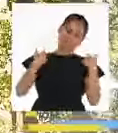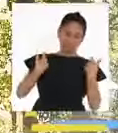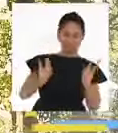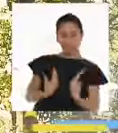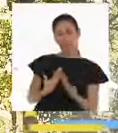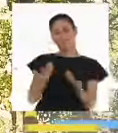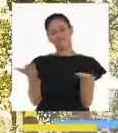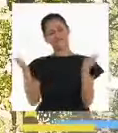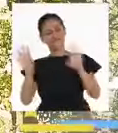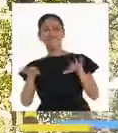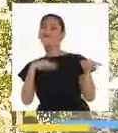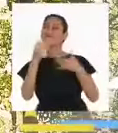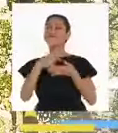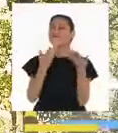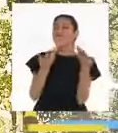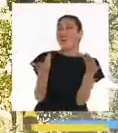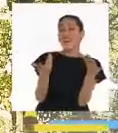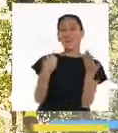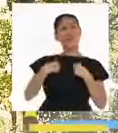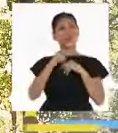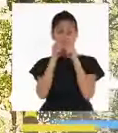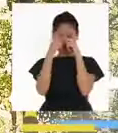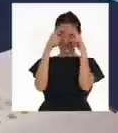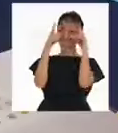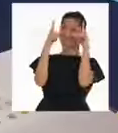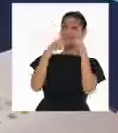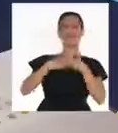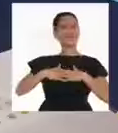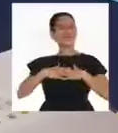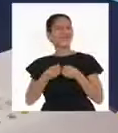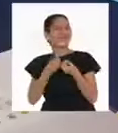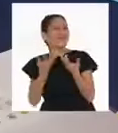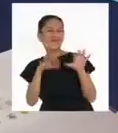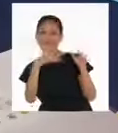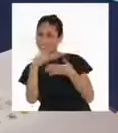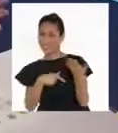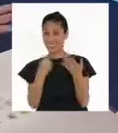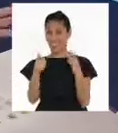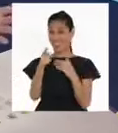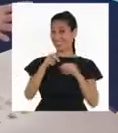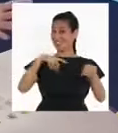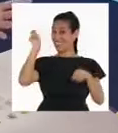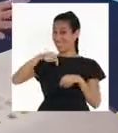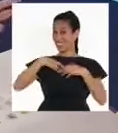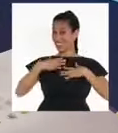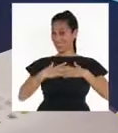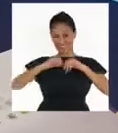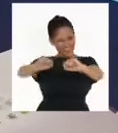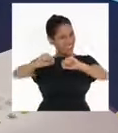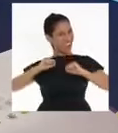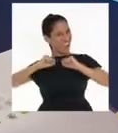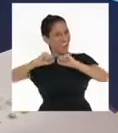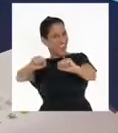¿Qué puedo hacer para estar bien despierto? ¡Necesitas mover tu cuerpo!